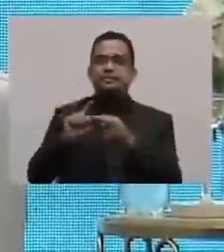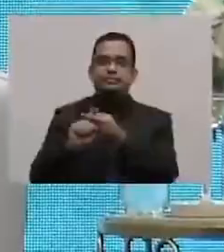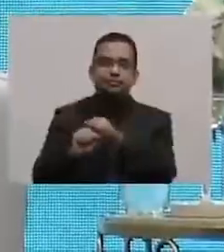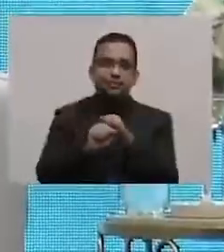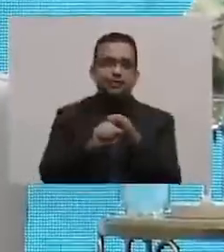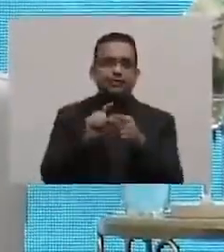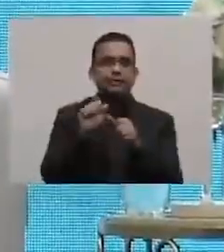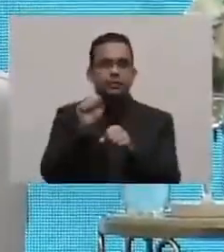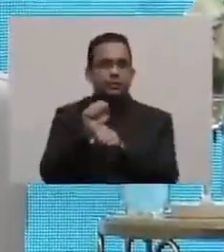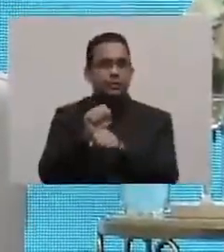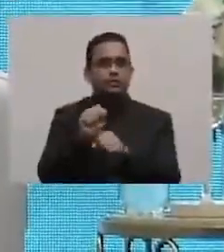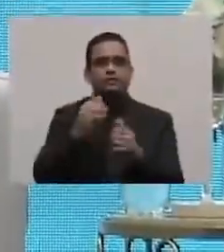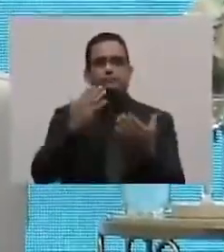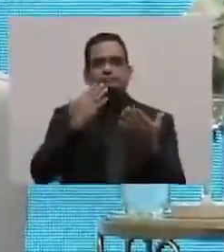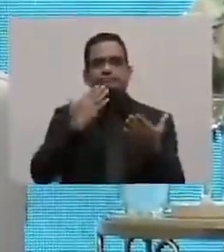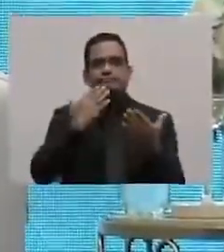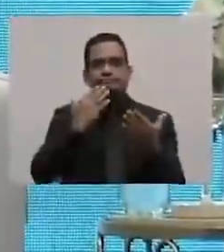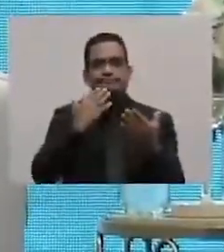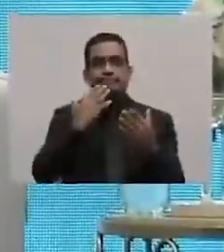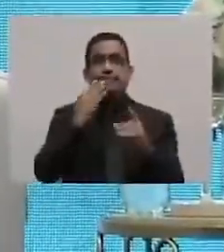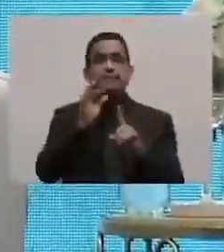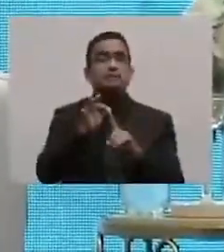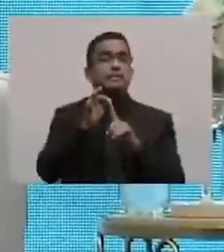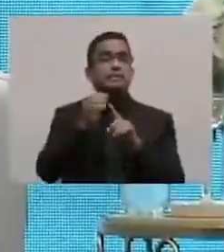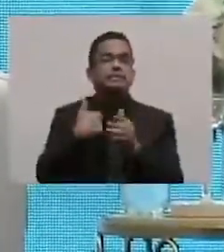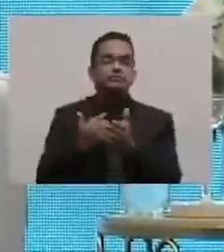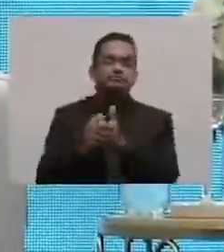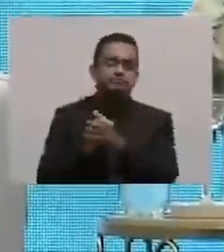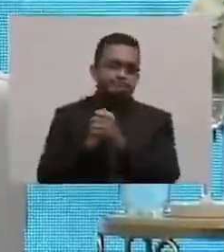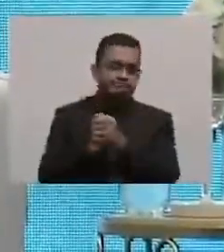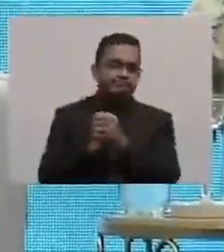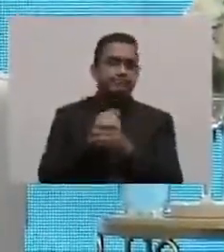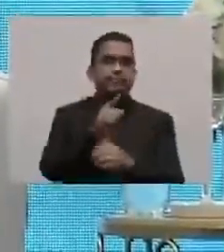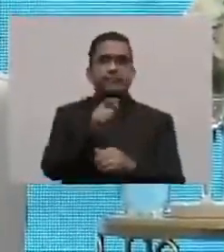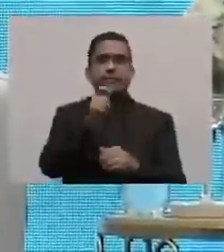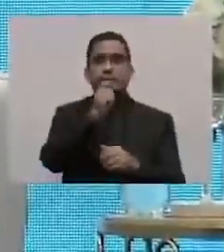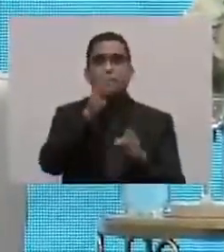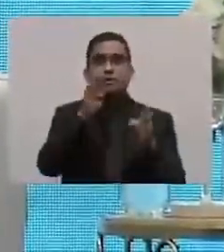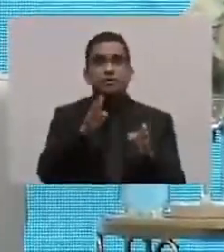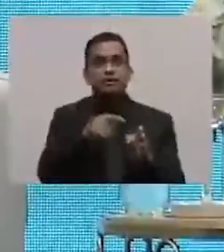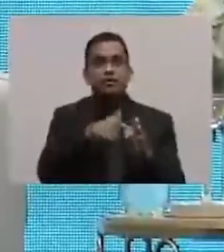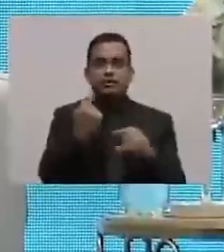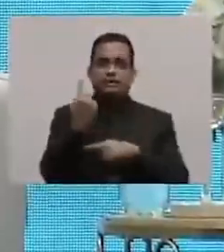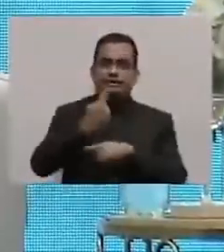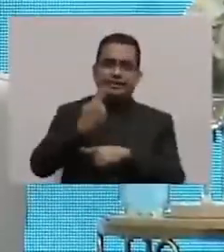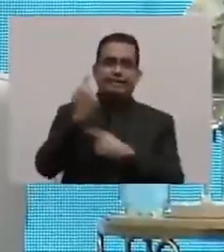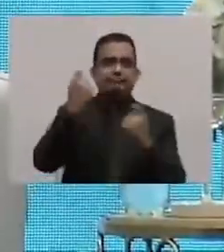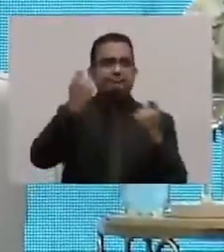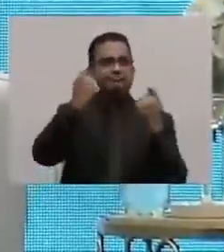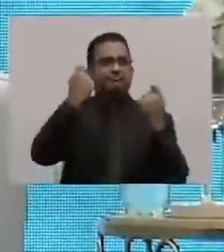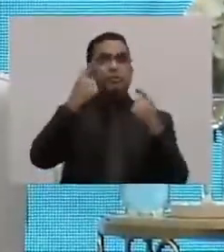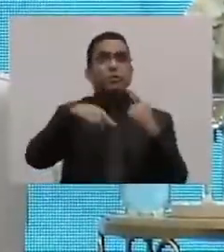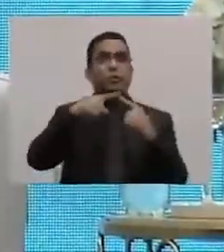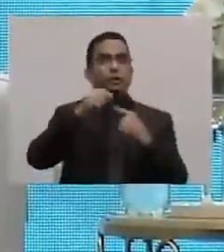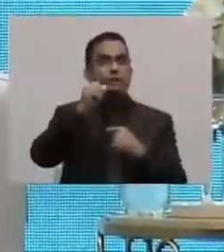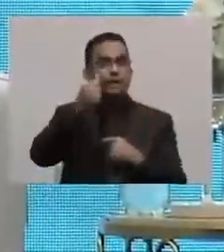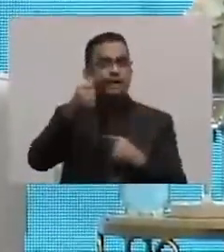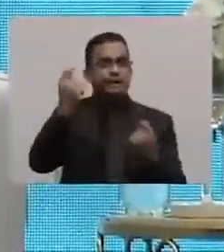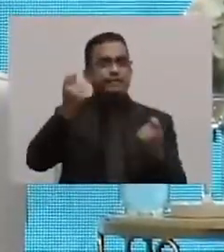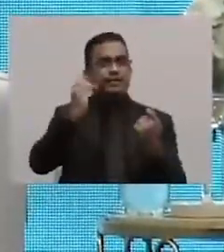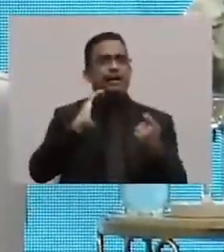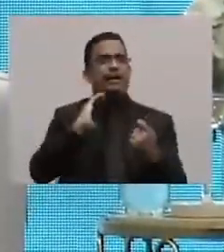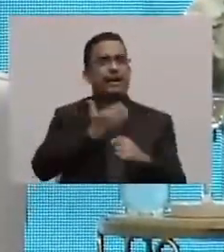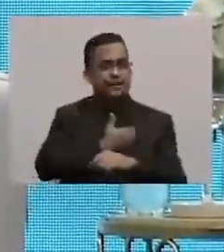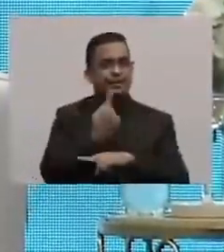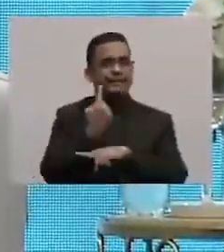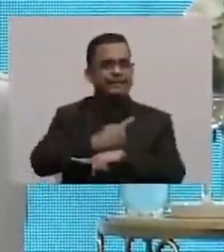compañeros. Un saludo muy especial y mis felicitaciones a los periodistas en ocasión de mañana celebrarse nuestro día,